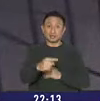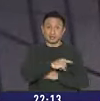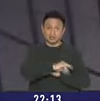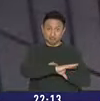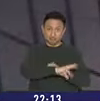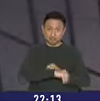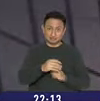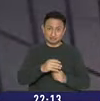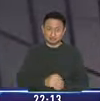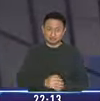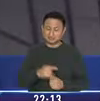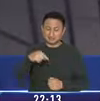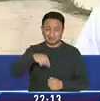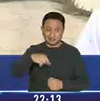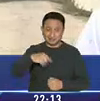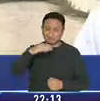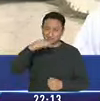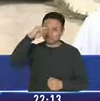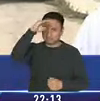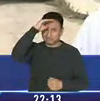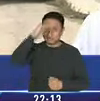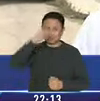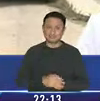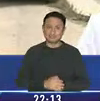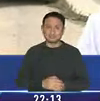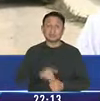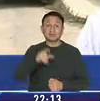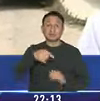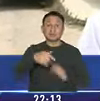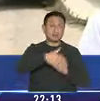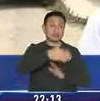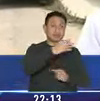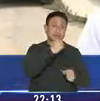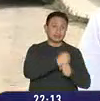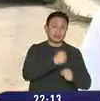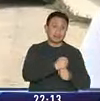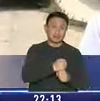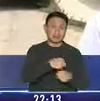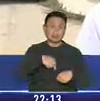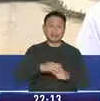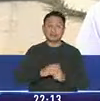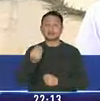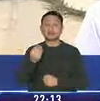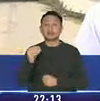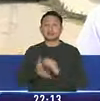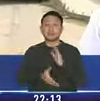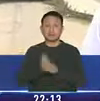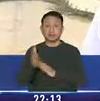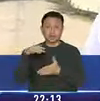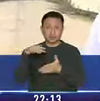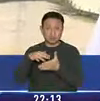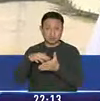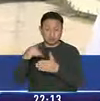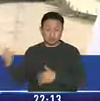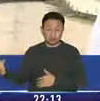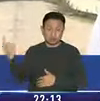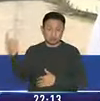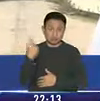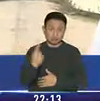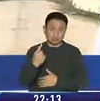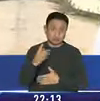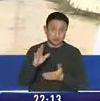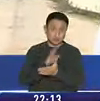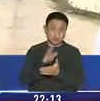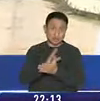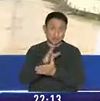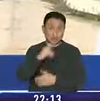tienen aterrados. Las personas que salen a trabajar o los jóvenes que salen al estudio o regresan